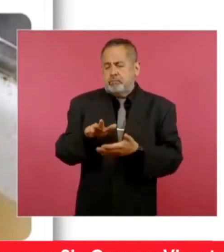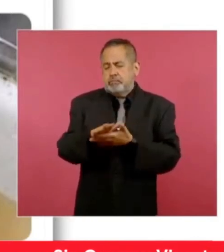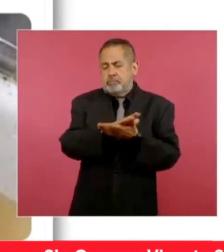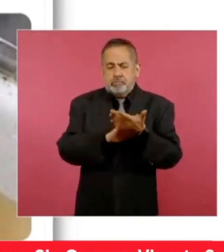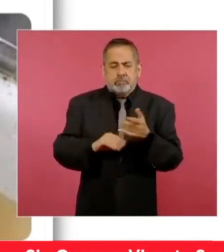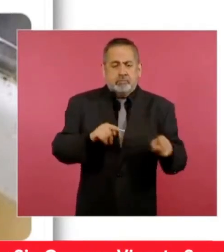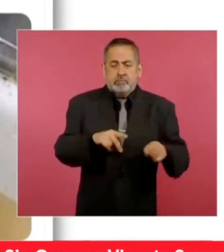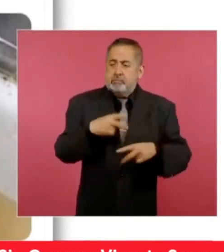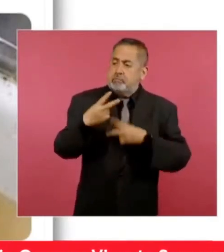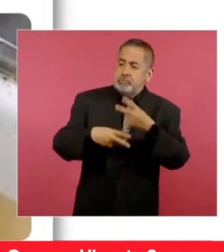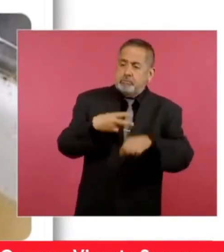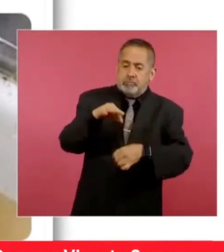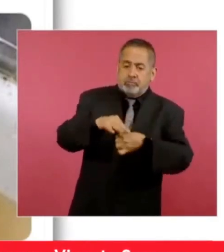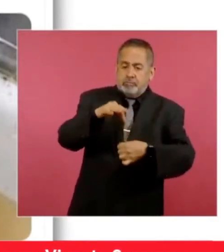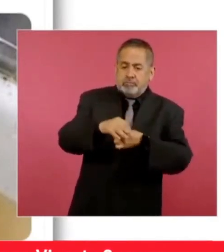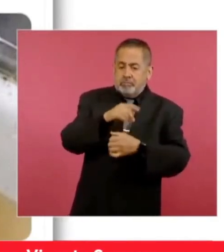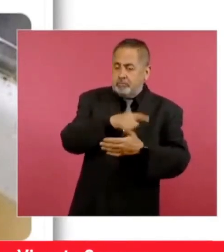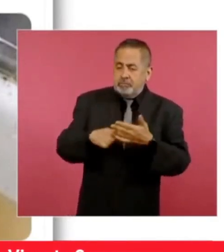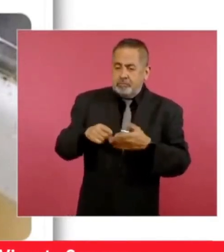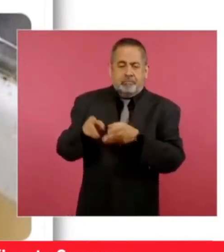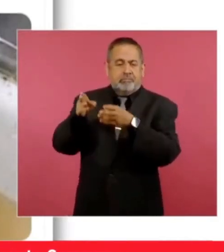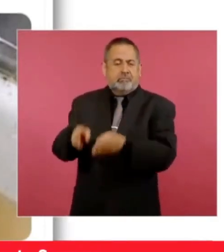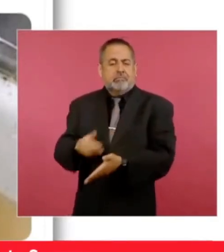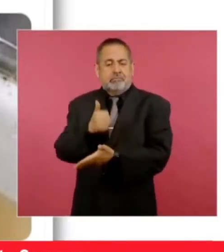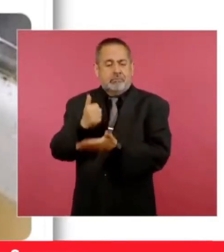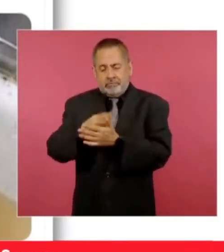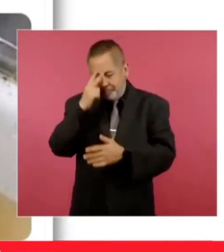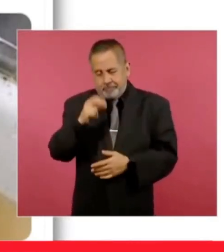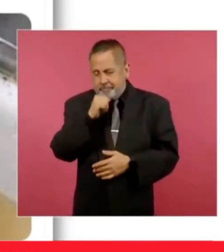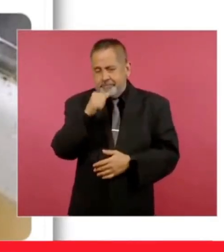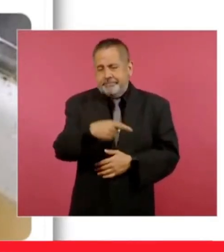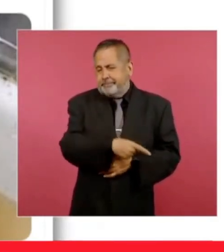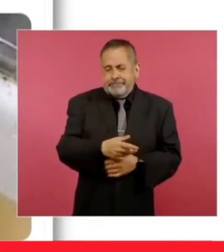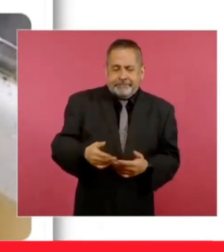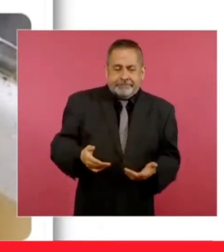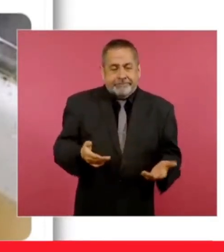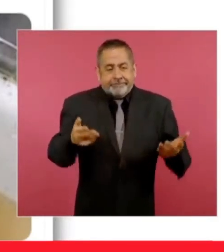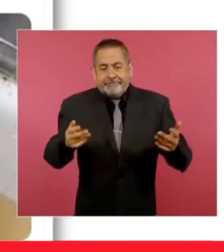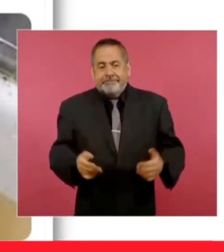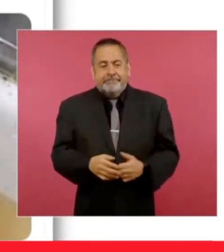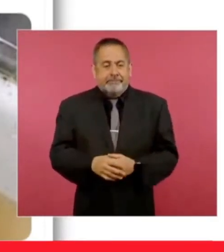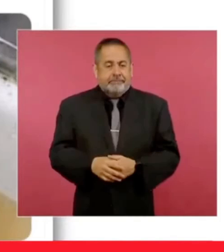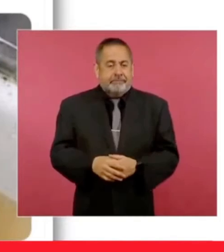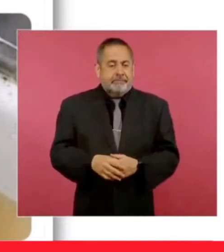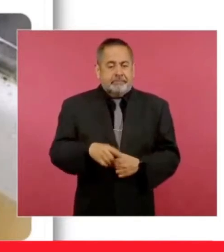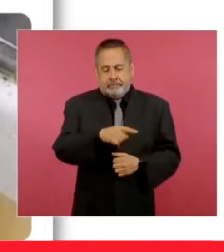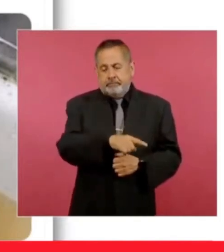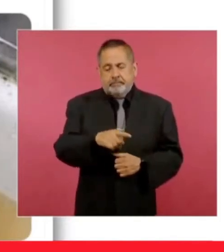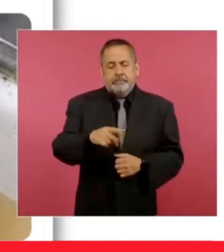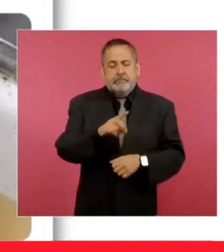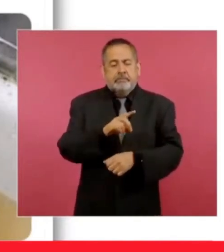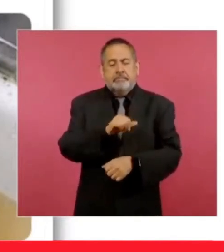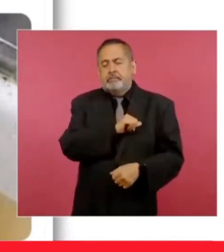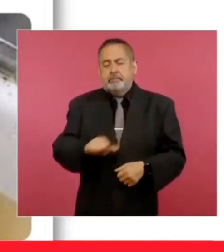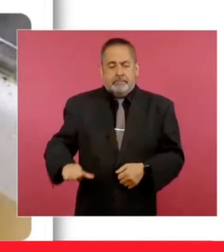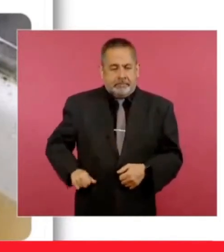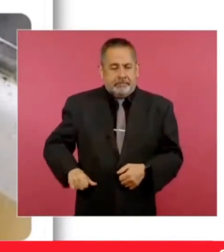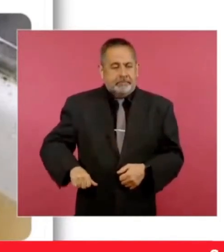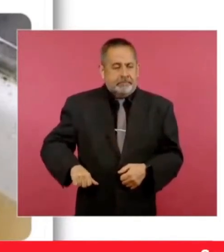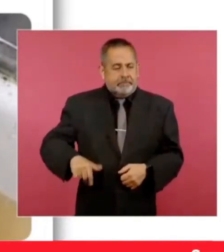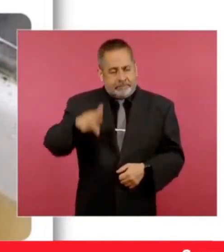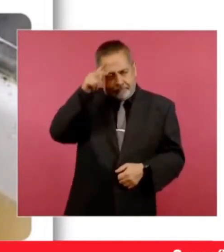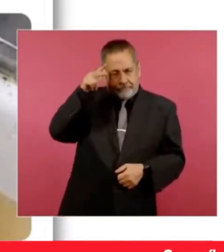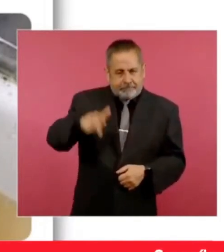votarán por una candidata en la Ciudad de México. Está hablando de la Miguel Hidalgo, por cierto. Es